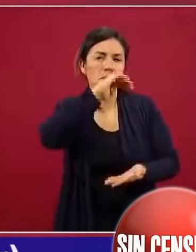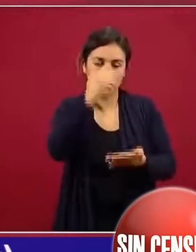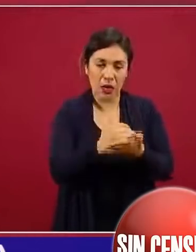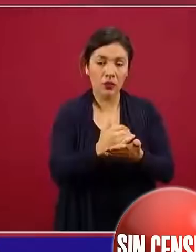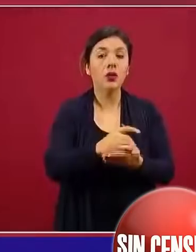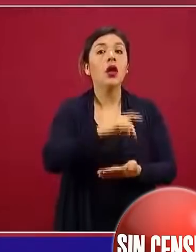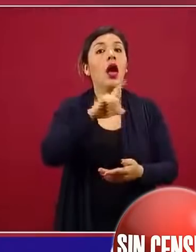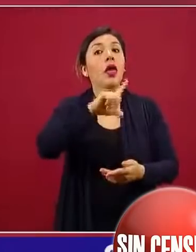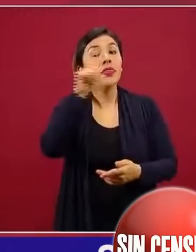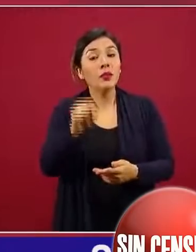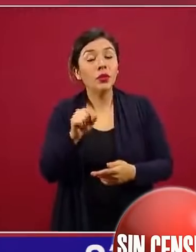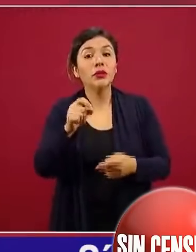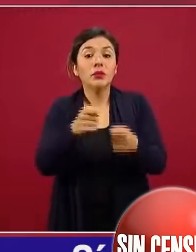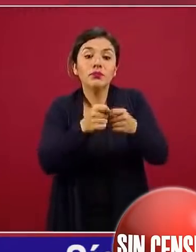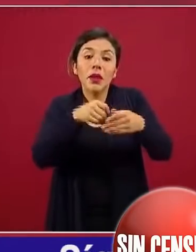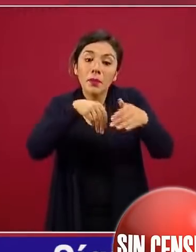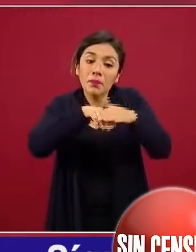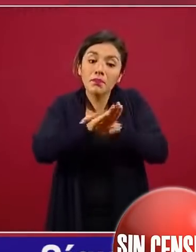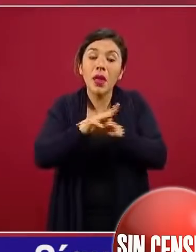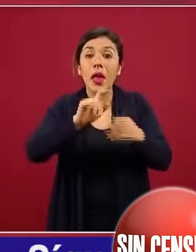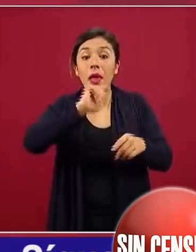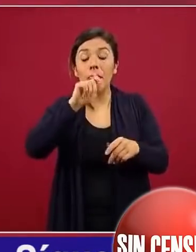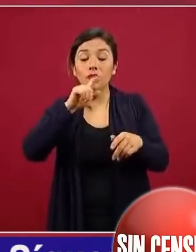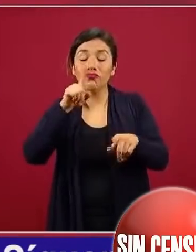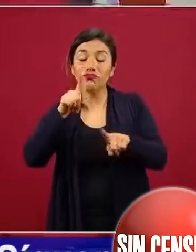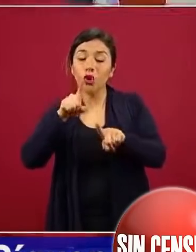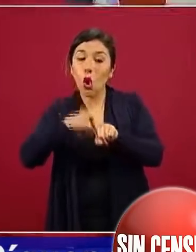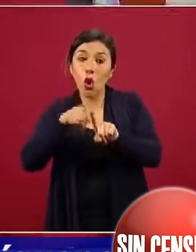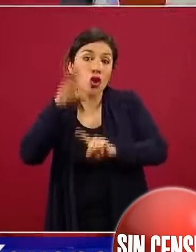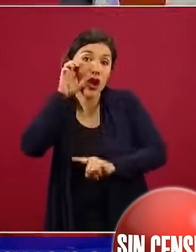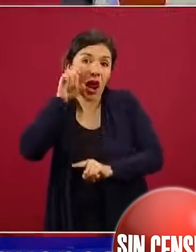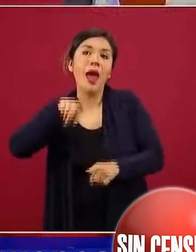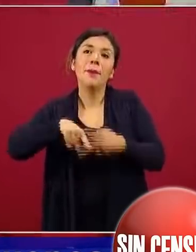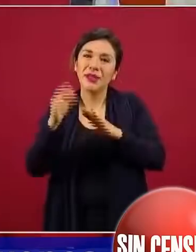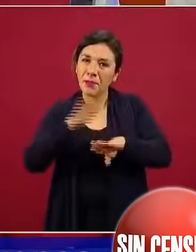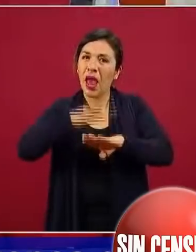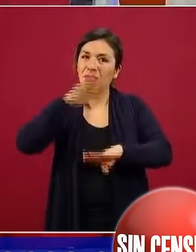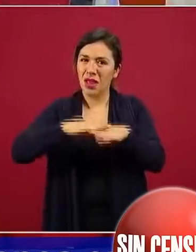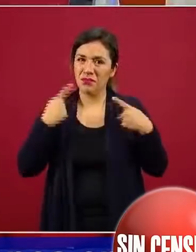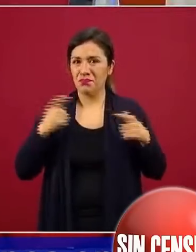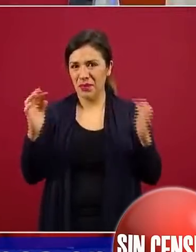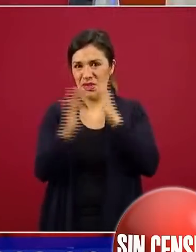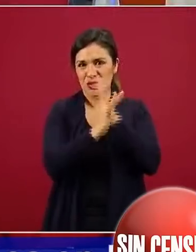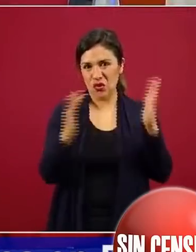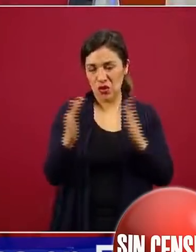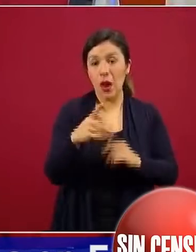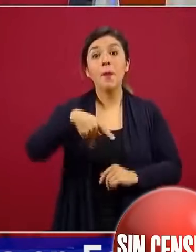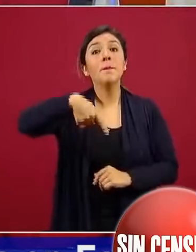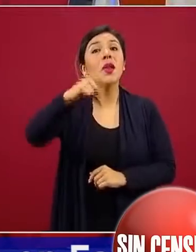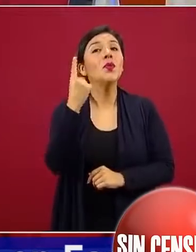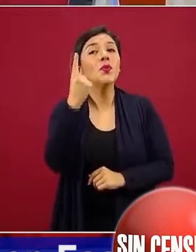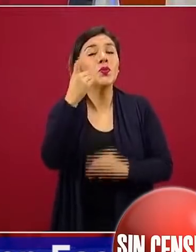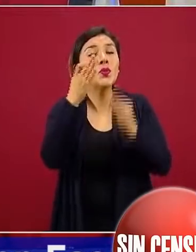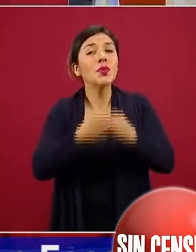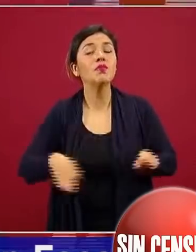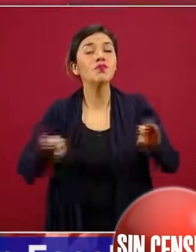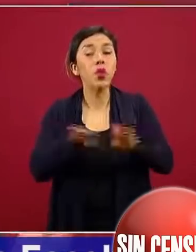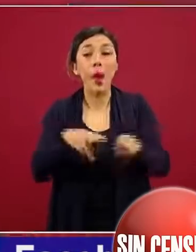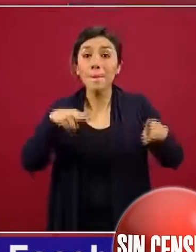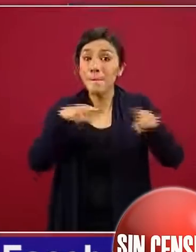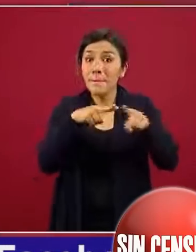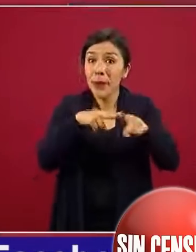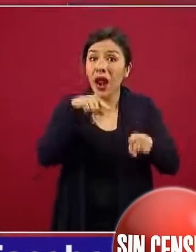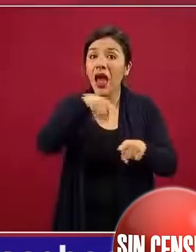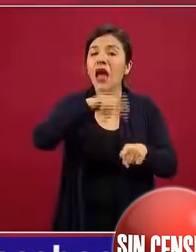empiezan a expandir estos usos en semáforo naranja. Pero una cosa muy importante, el parque es un